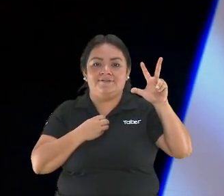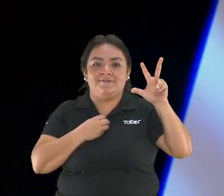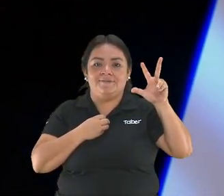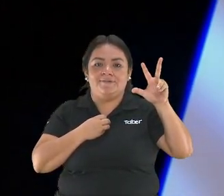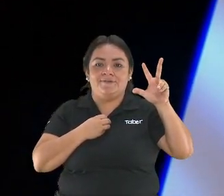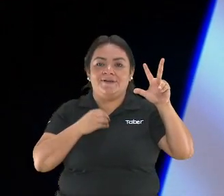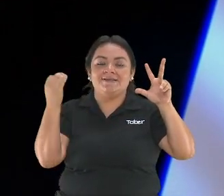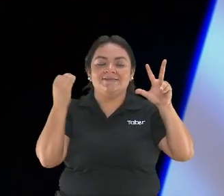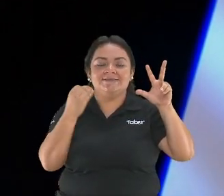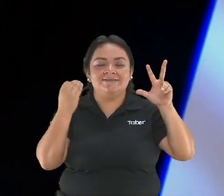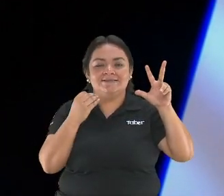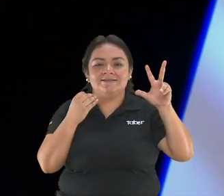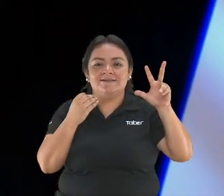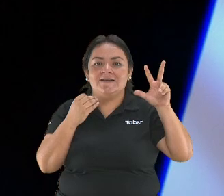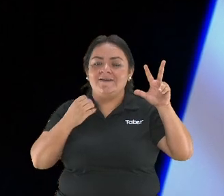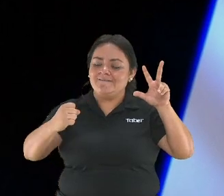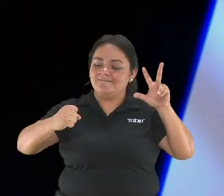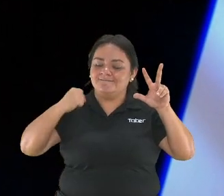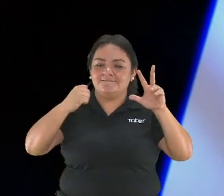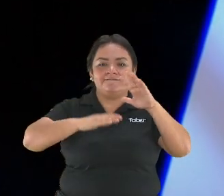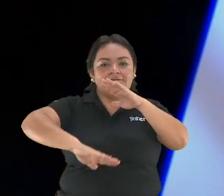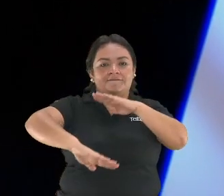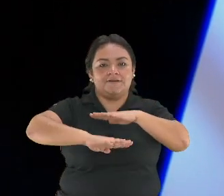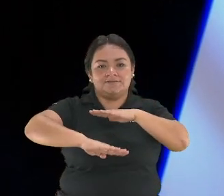tienes que tener bases fuertes